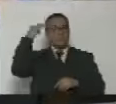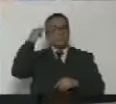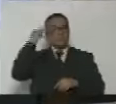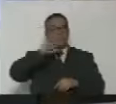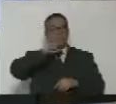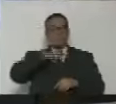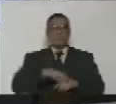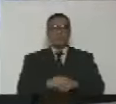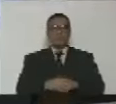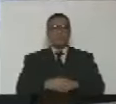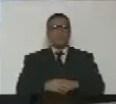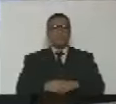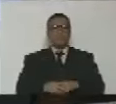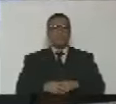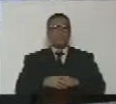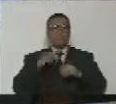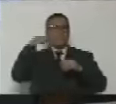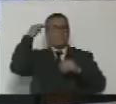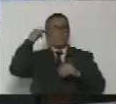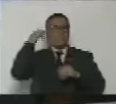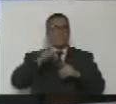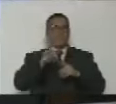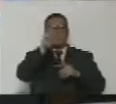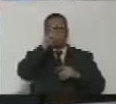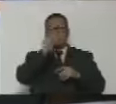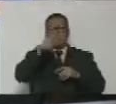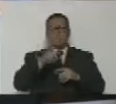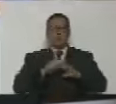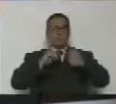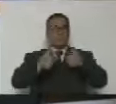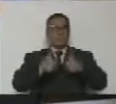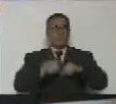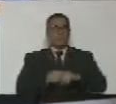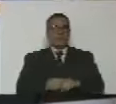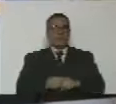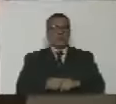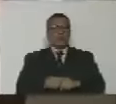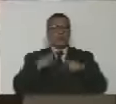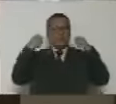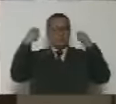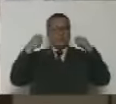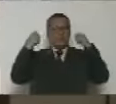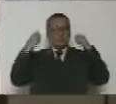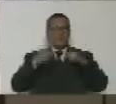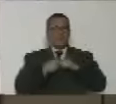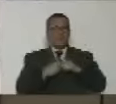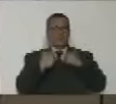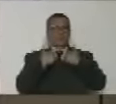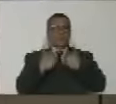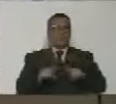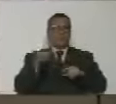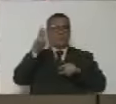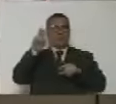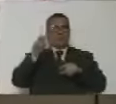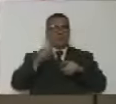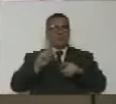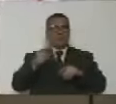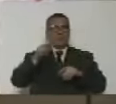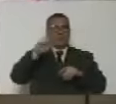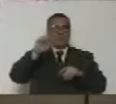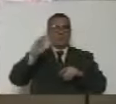histórica. Estamos conmemorando un año más del inicio de la campaña de liberación de la Nueva Granada por